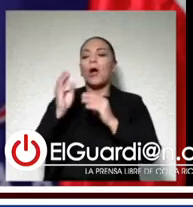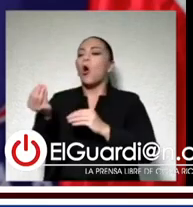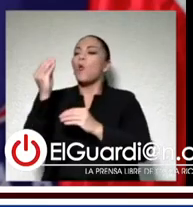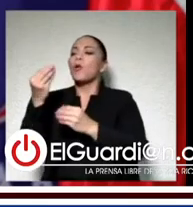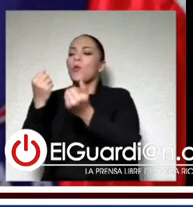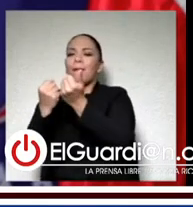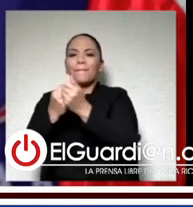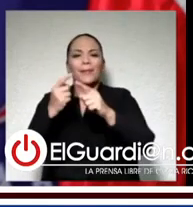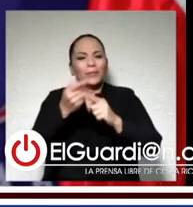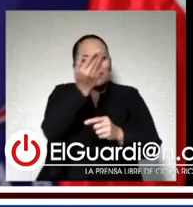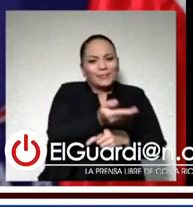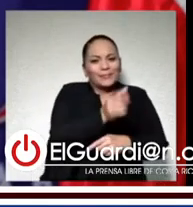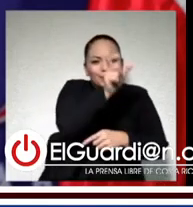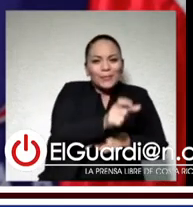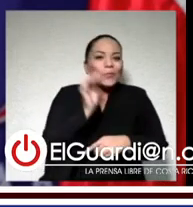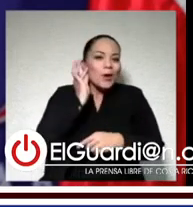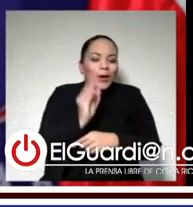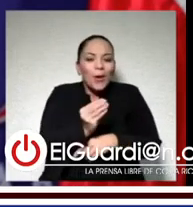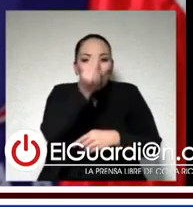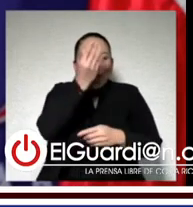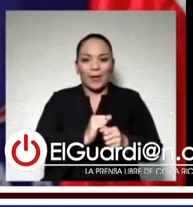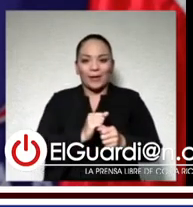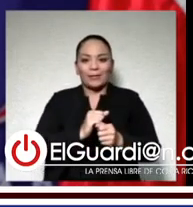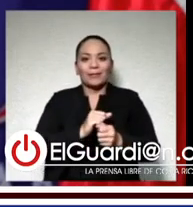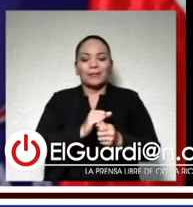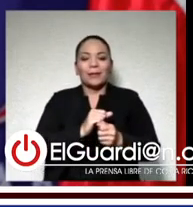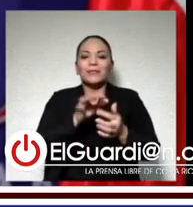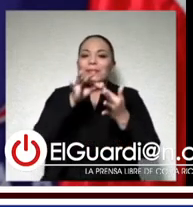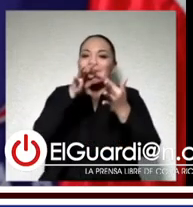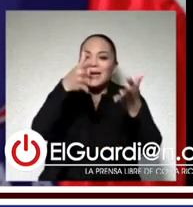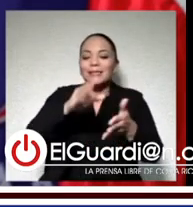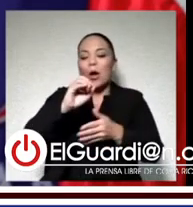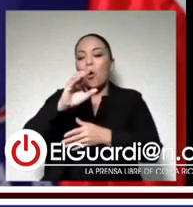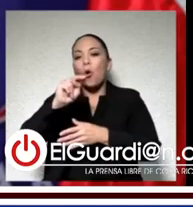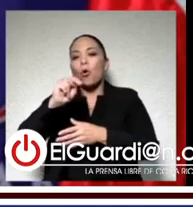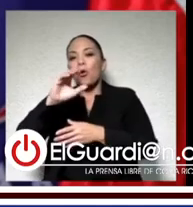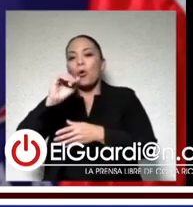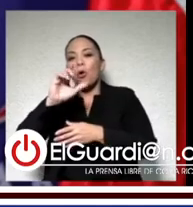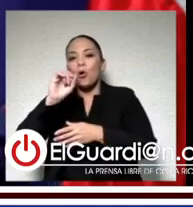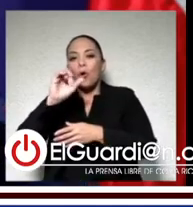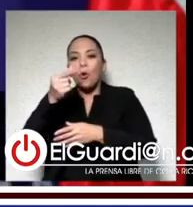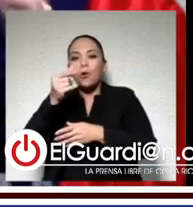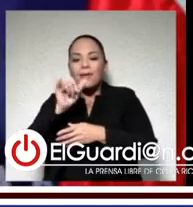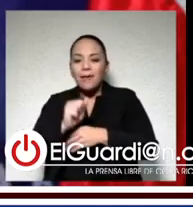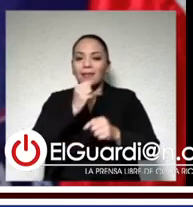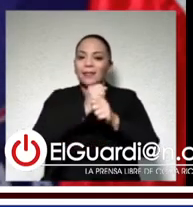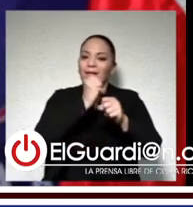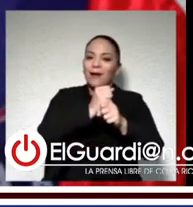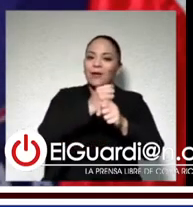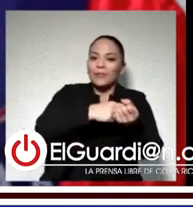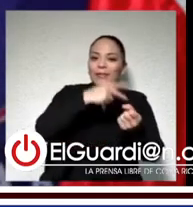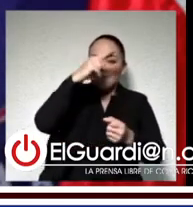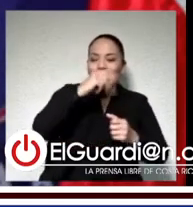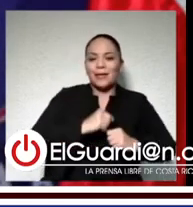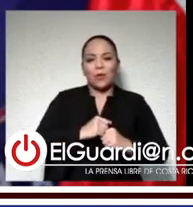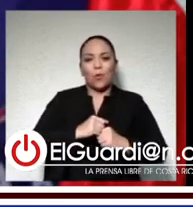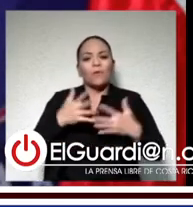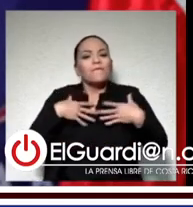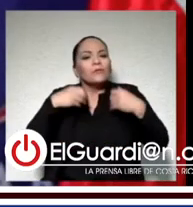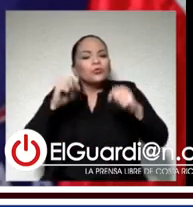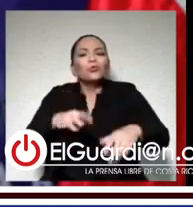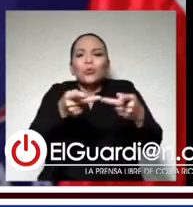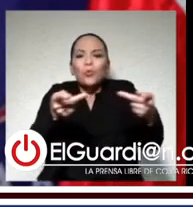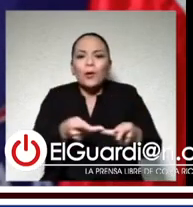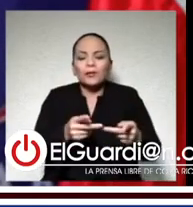Es una oncóloga especialista en cáncer en el Hospital México, que dejó el Hospital México para venirlo a servir a ustedes del Ministerio